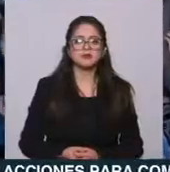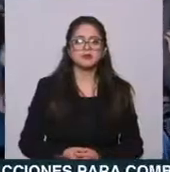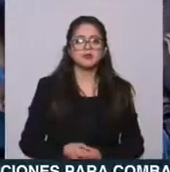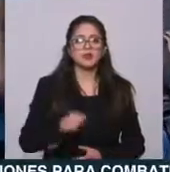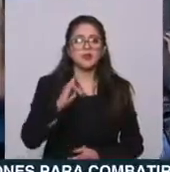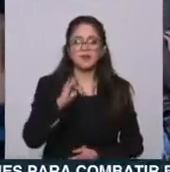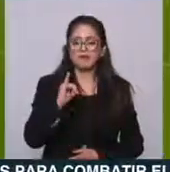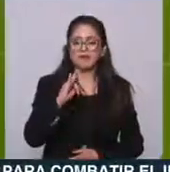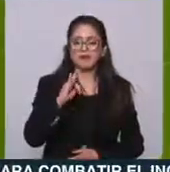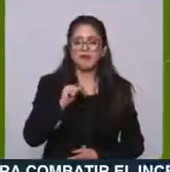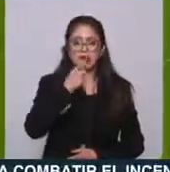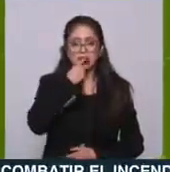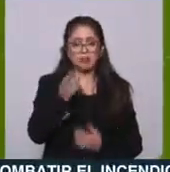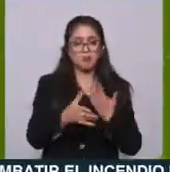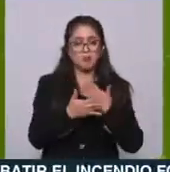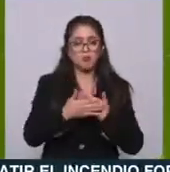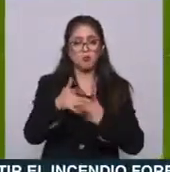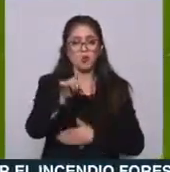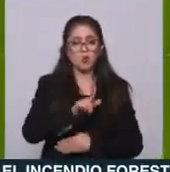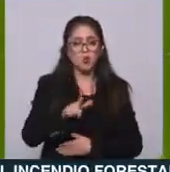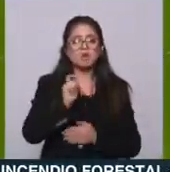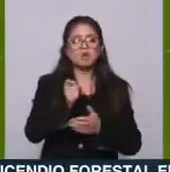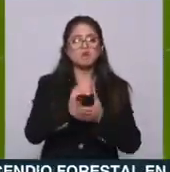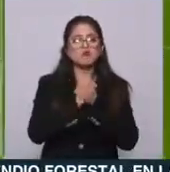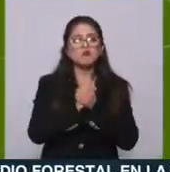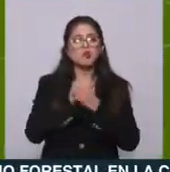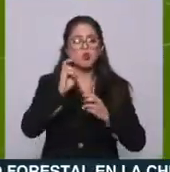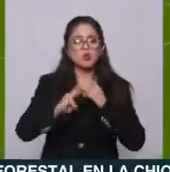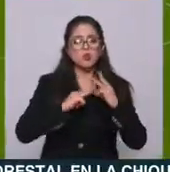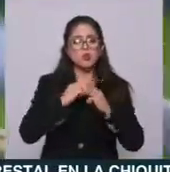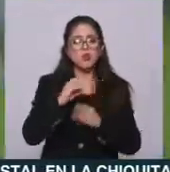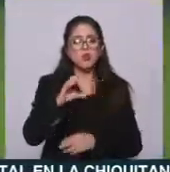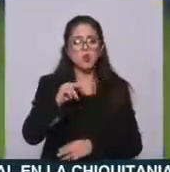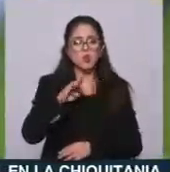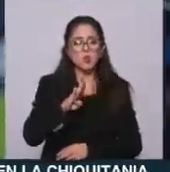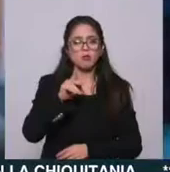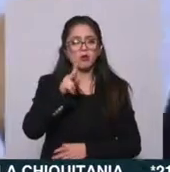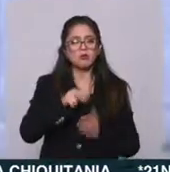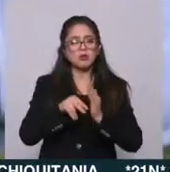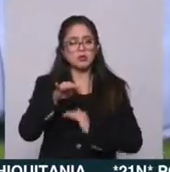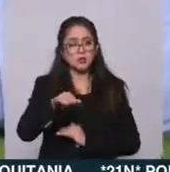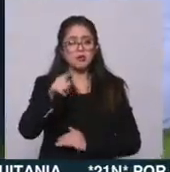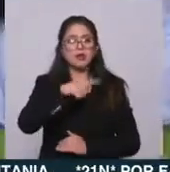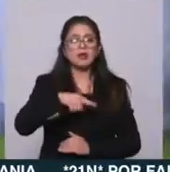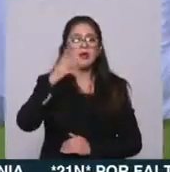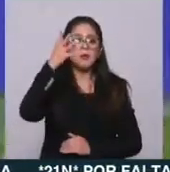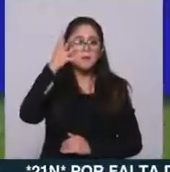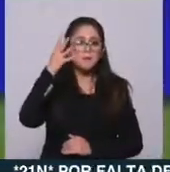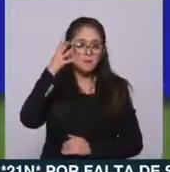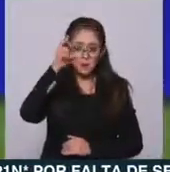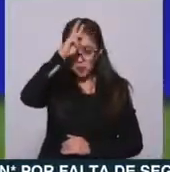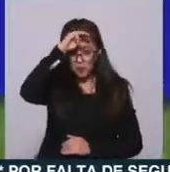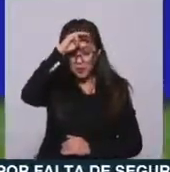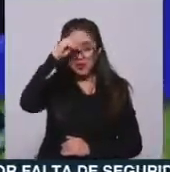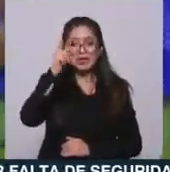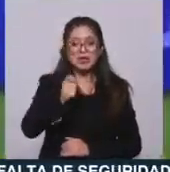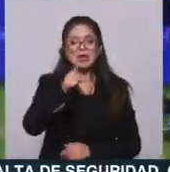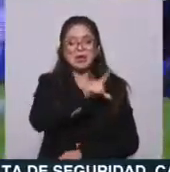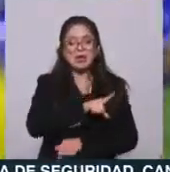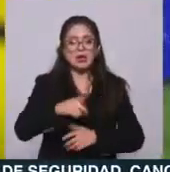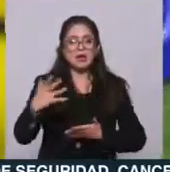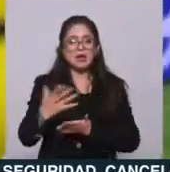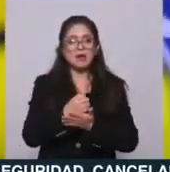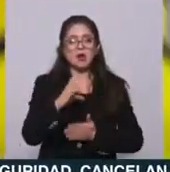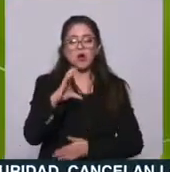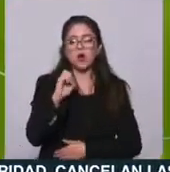La FIFA oficializó que el próximo lunes se realizará el sorteo del Mundial de Clubes 2019, donde los Rayados de Monterrey, vigentes campeones de la Liga de Campeones